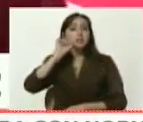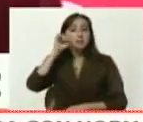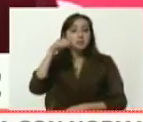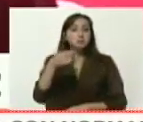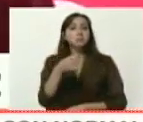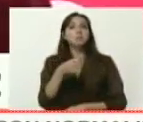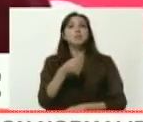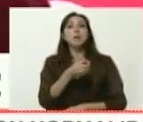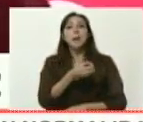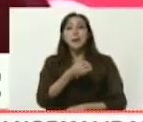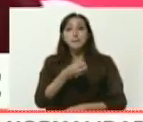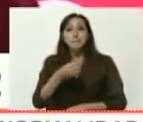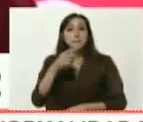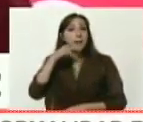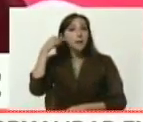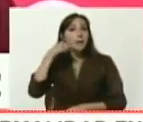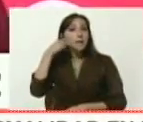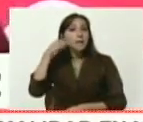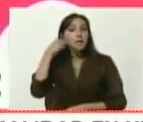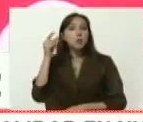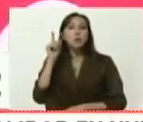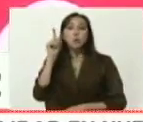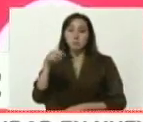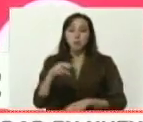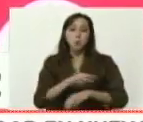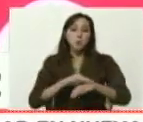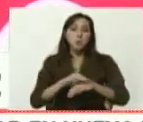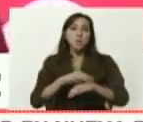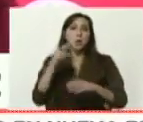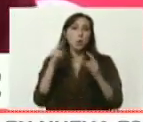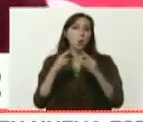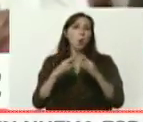ministra, y gente que están aquí, pues ahí está Paulo Characo,